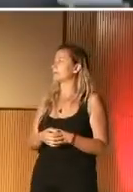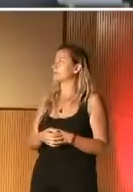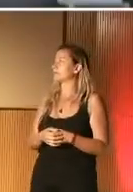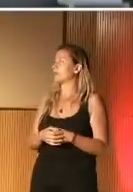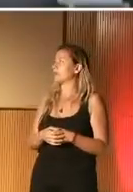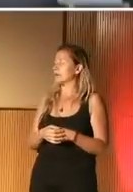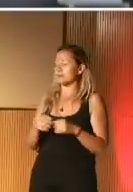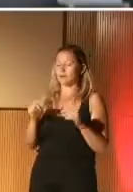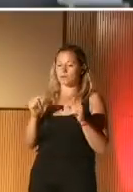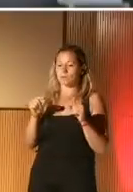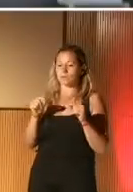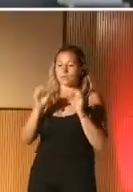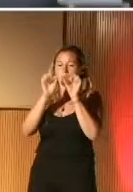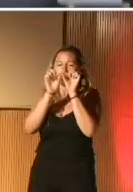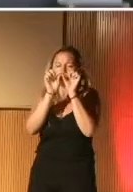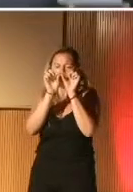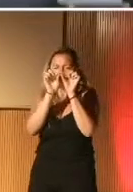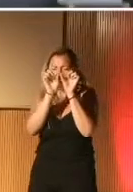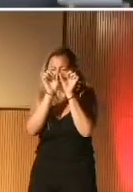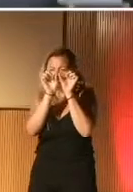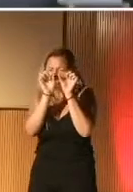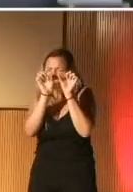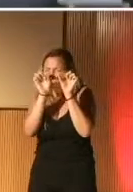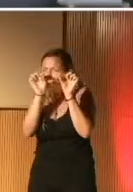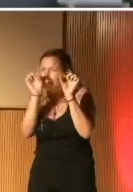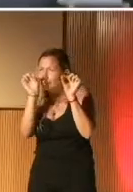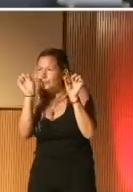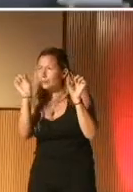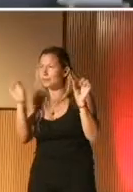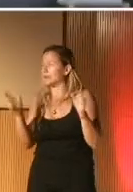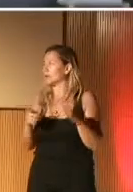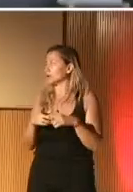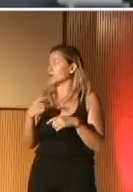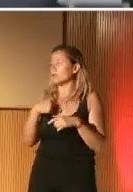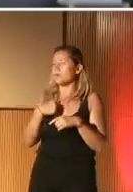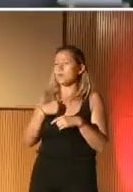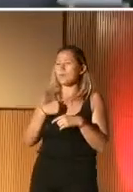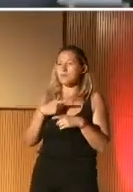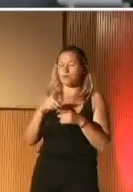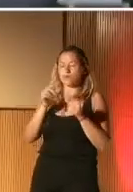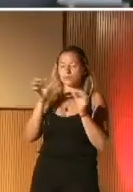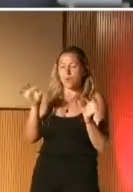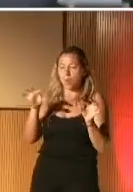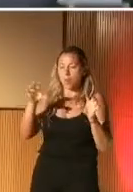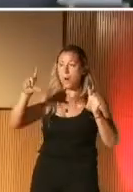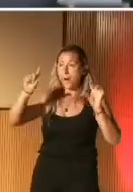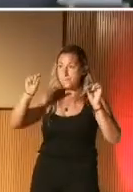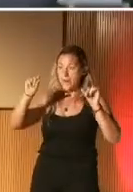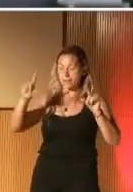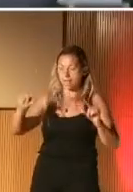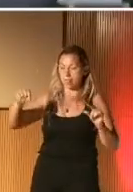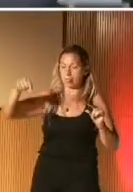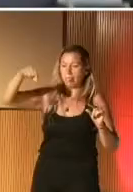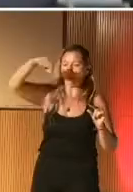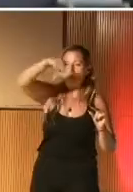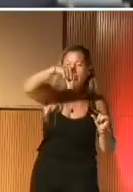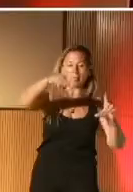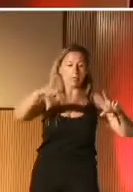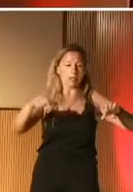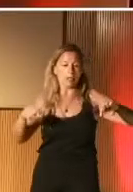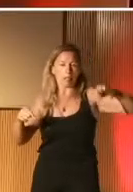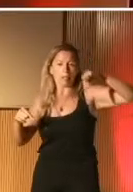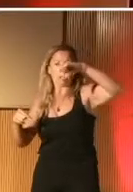tener un grosor de 0,1 micrómetros para que, con no poco esfuerzo y con sus pinzas, pinceles y demás, Brittany pudiera doblarlo 12